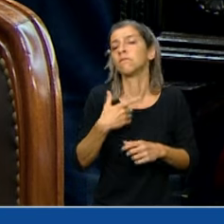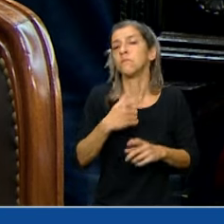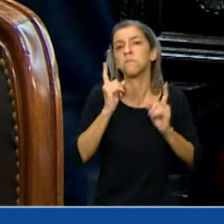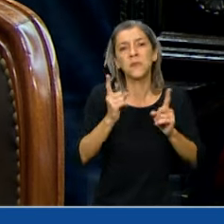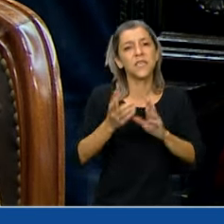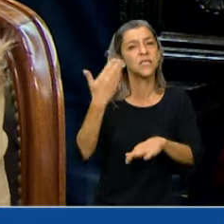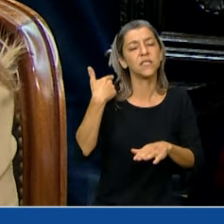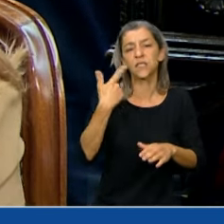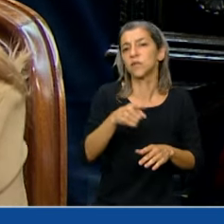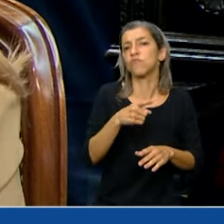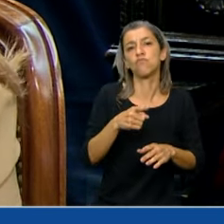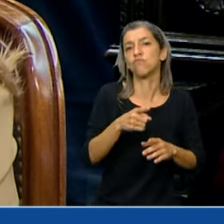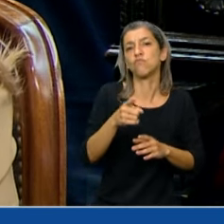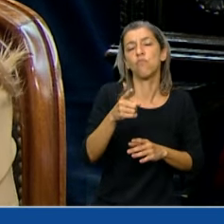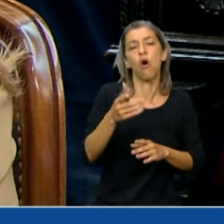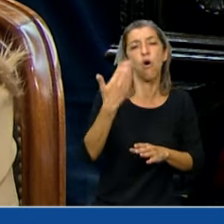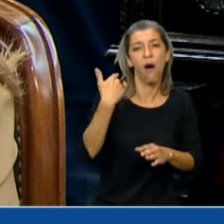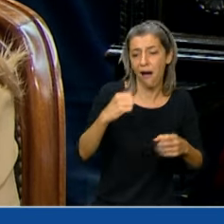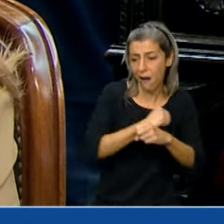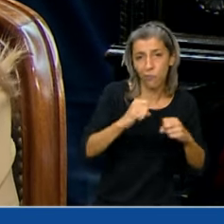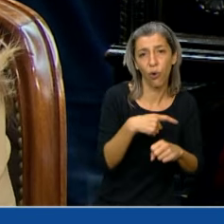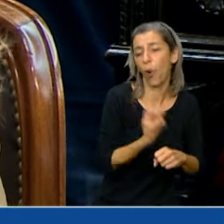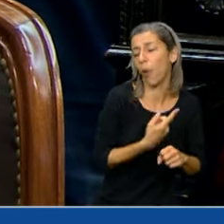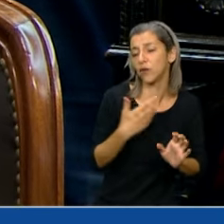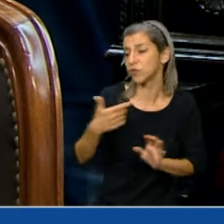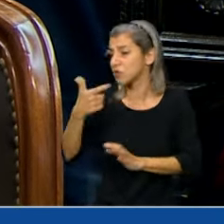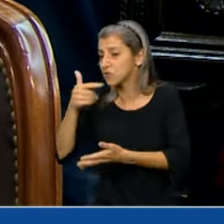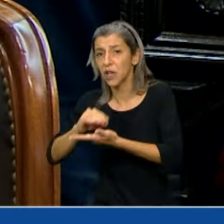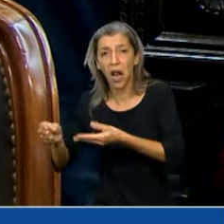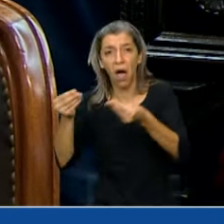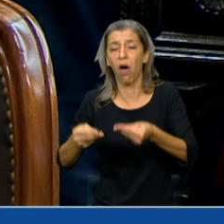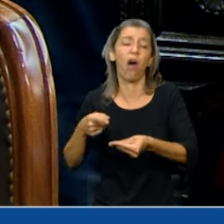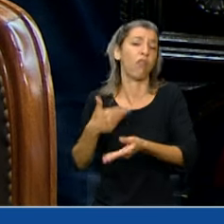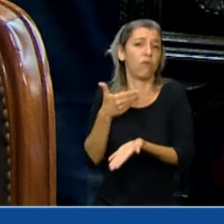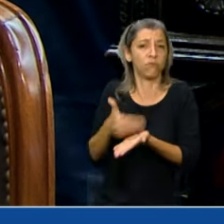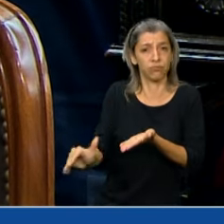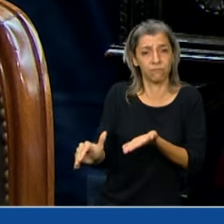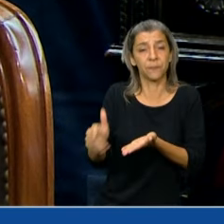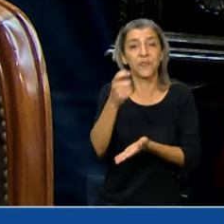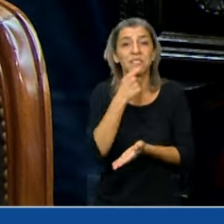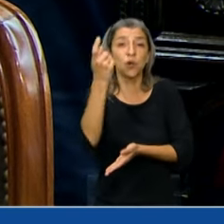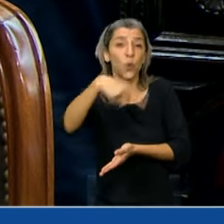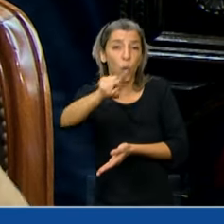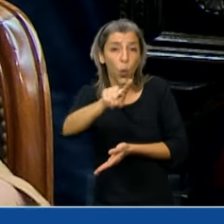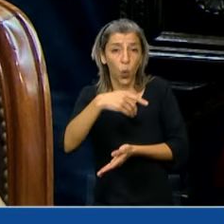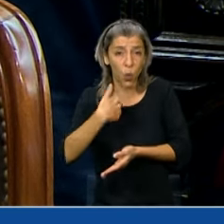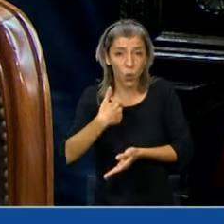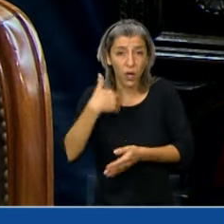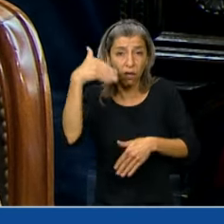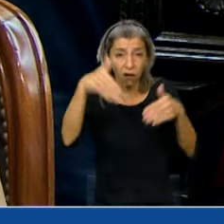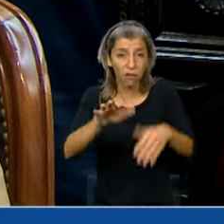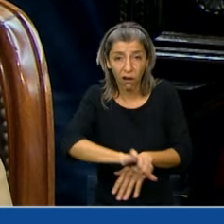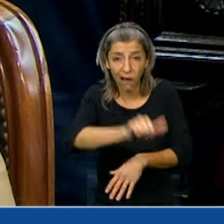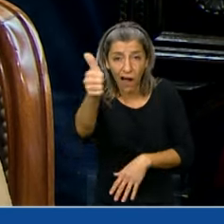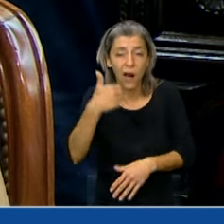rechazar el proyecto en revisión y si llegan a ganar ustedes les pido que deje de llamarse la ley